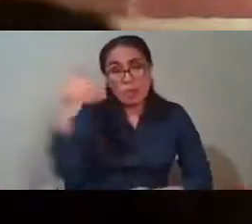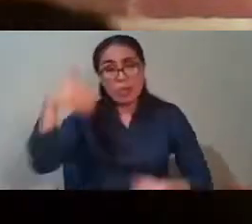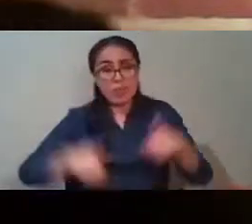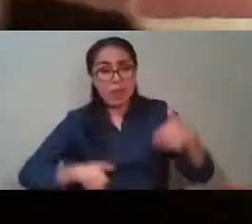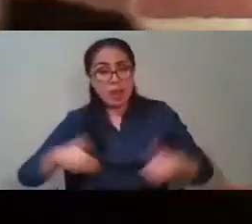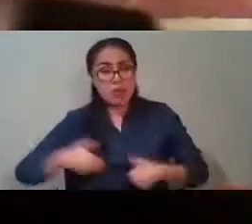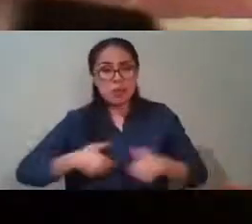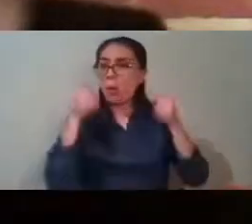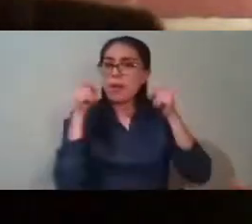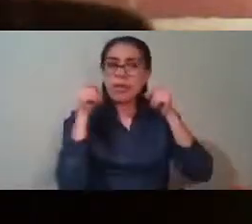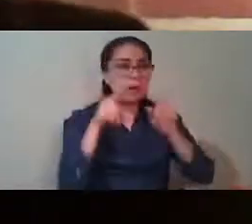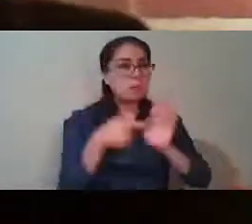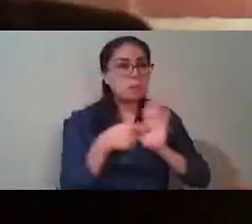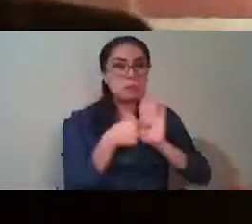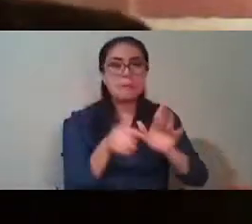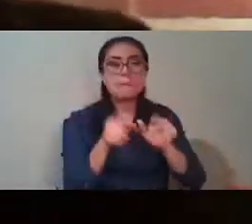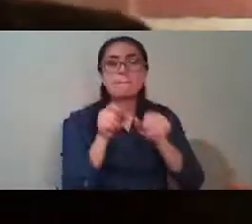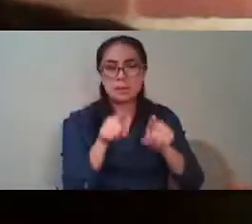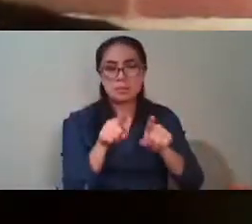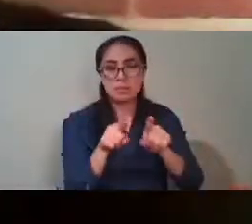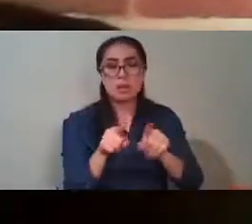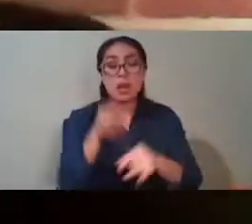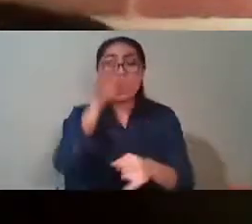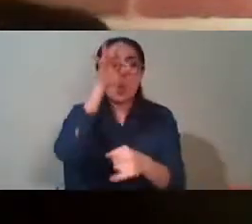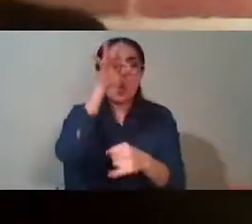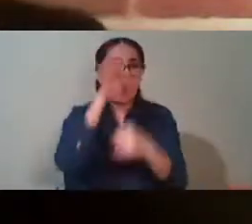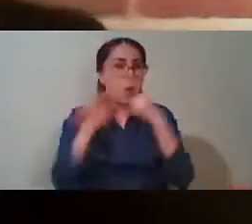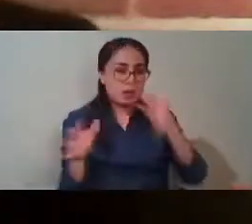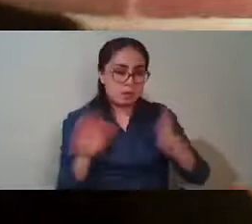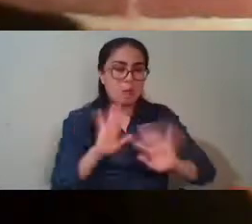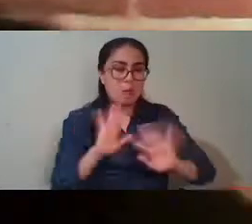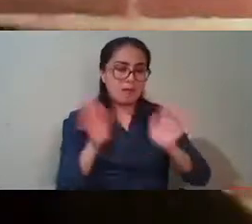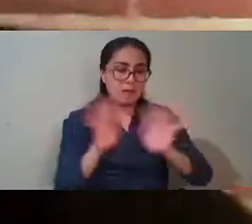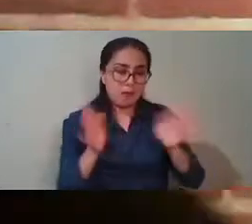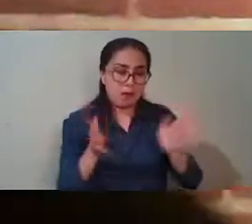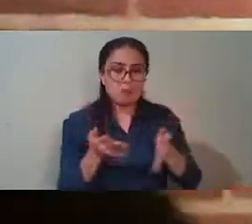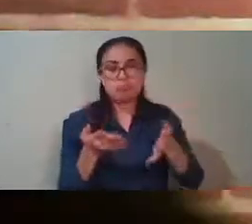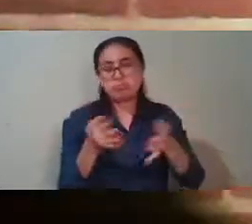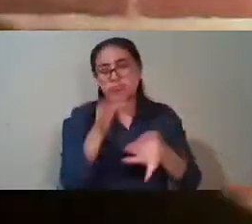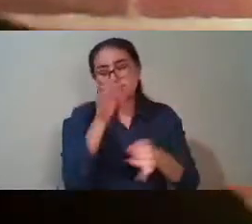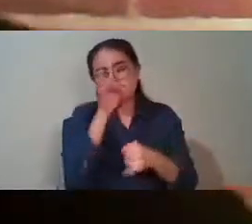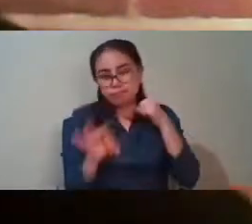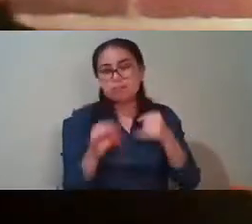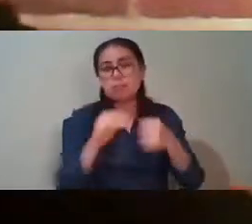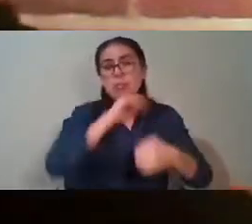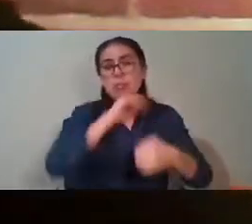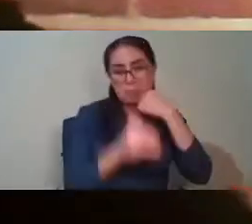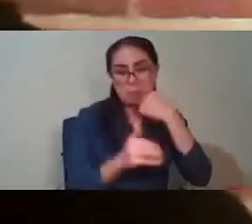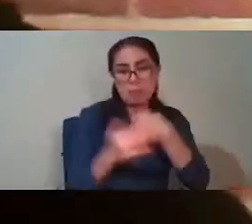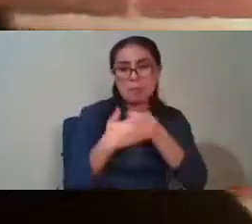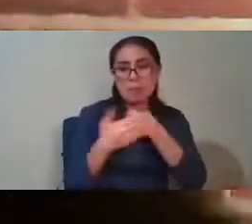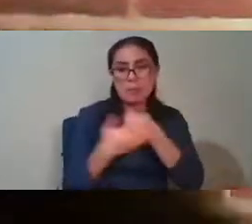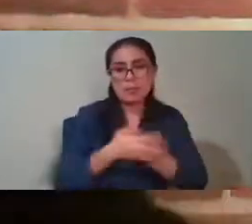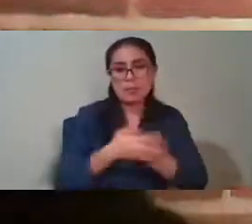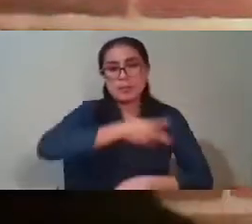familiares. Por último, y ahora sí, para cerrar y abrir a las preguntas.